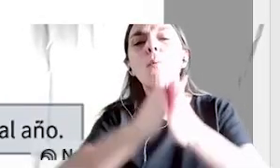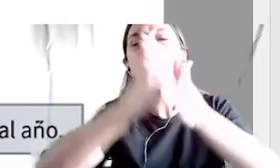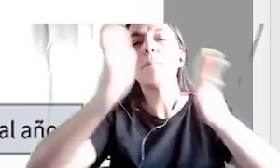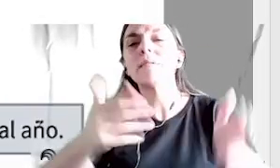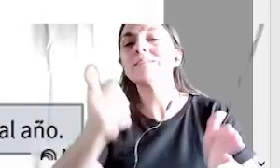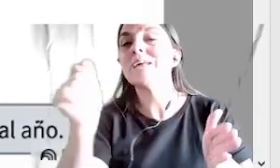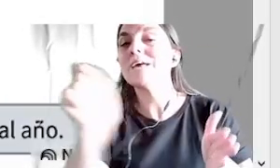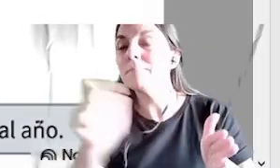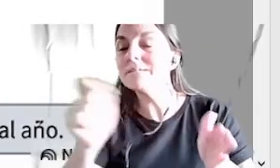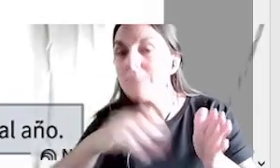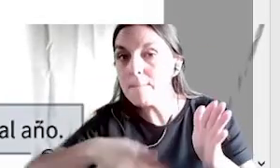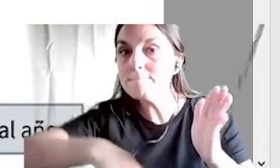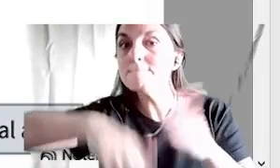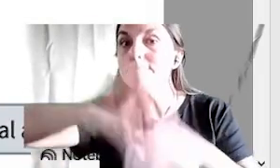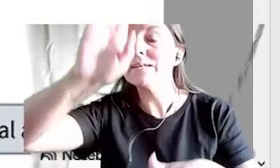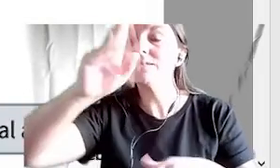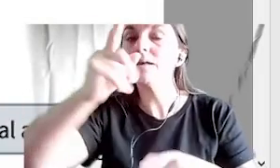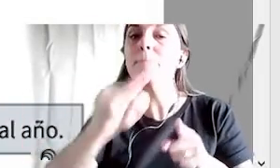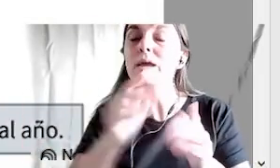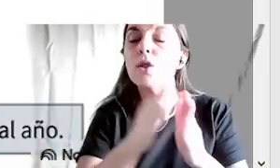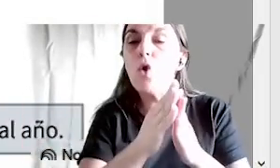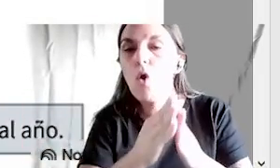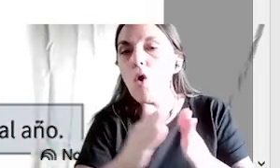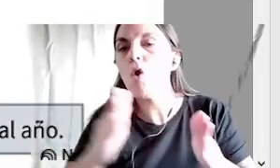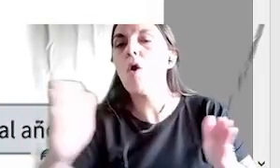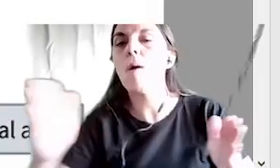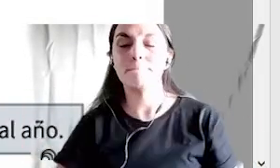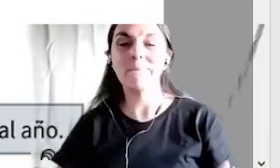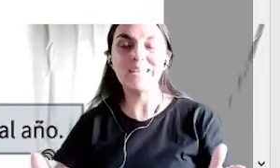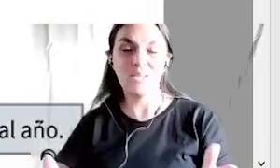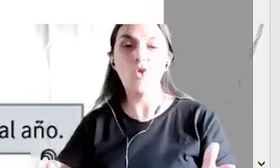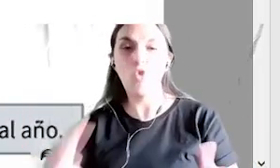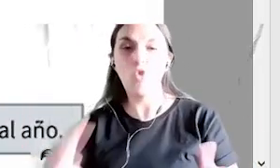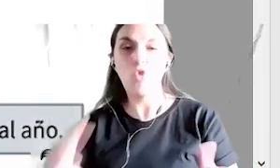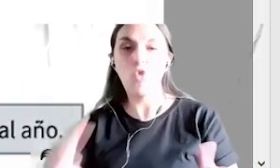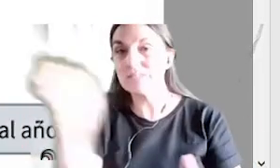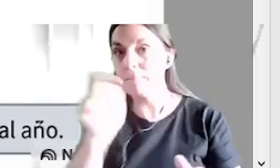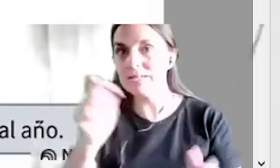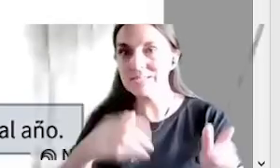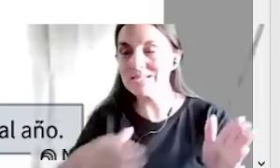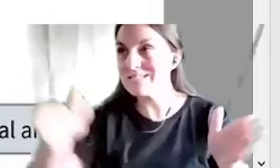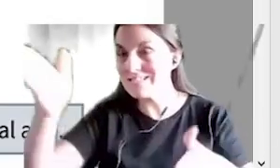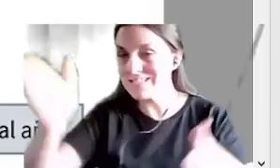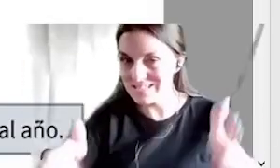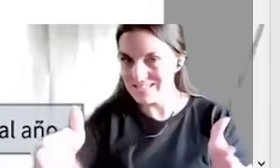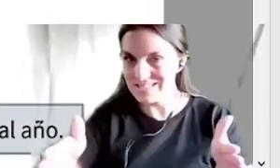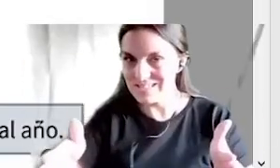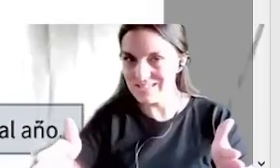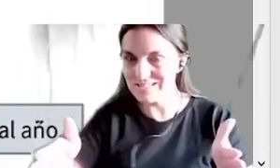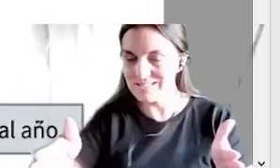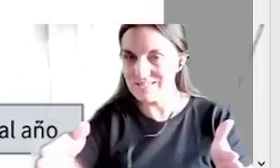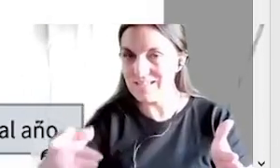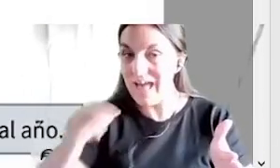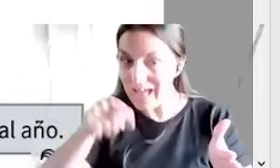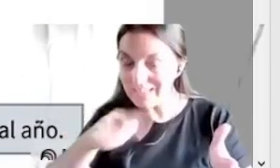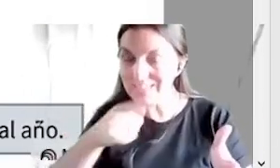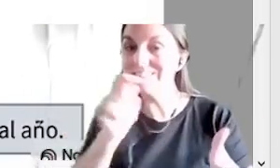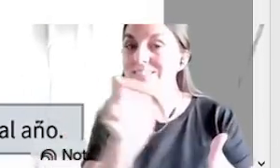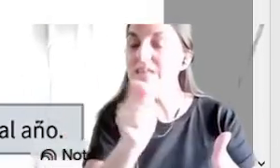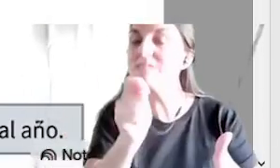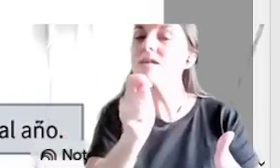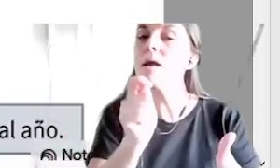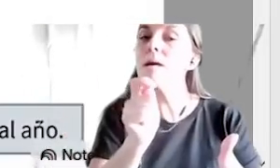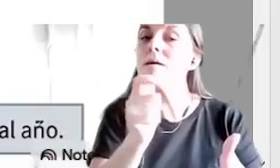meses dentro de un periodo cualquiera de 12 meses. ¿Y por qué hago este hincapié en la opinión